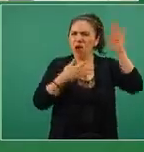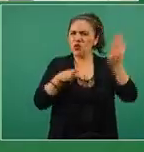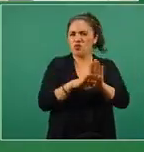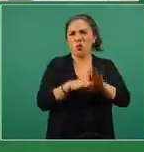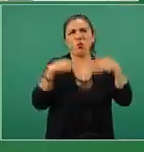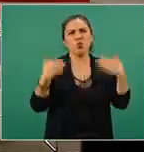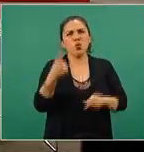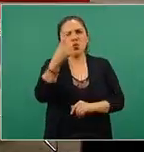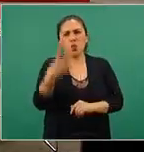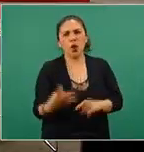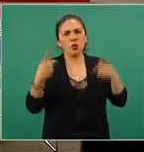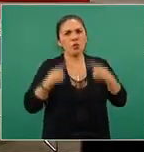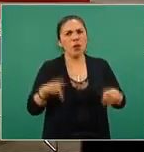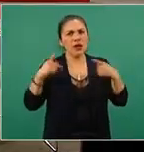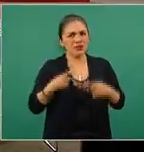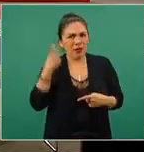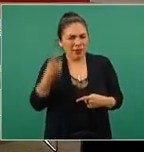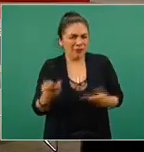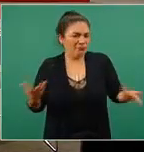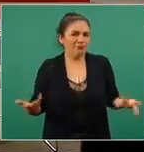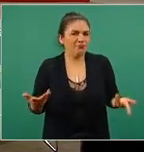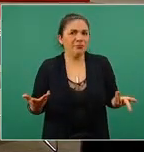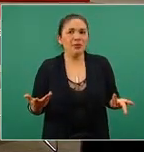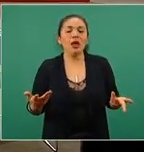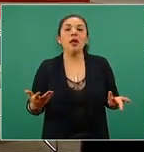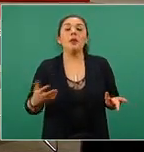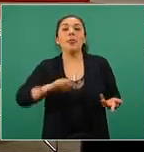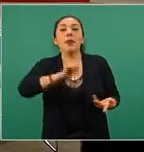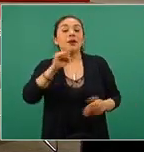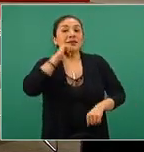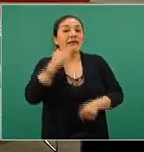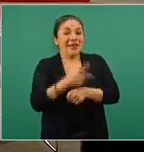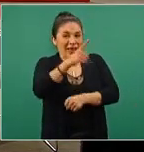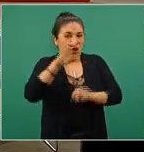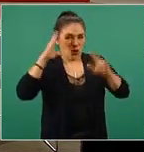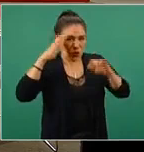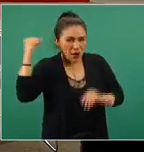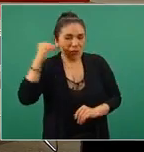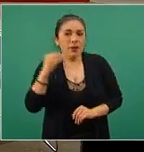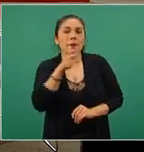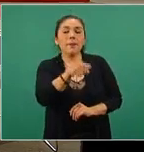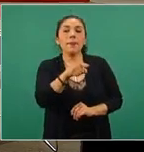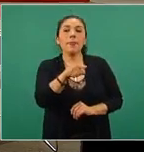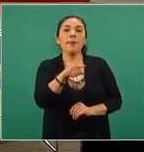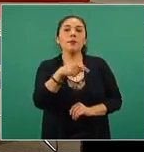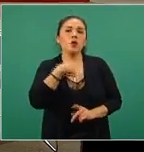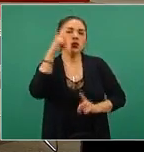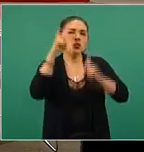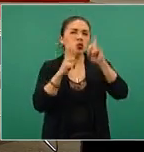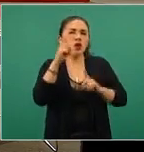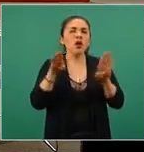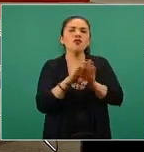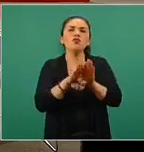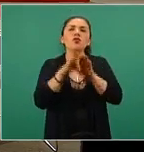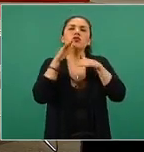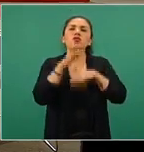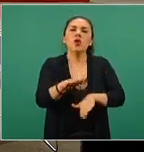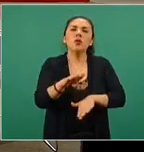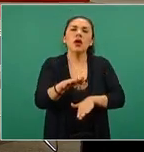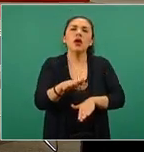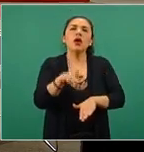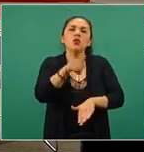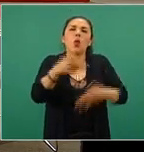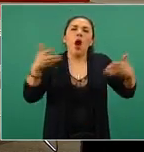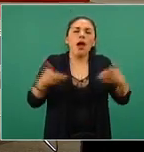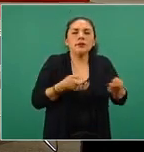las personas con eso. Y para la secretaria en Colima, una duda sobre las medidas